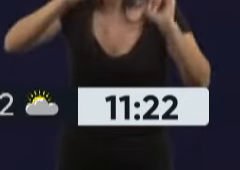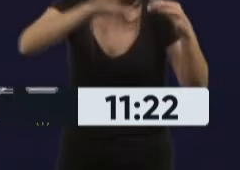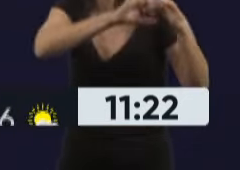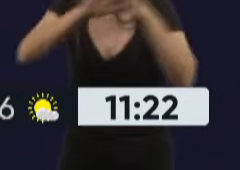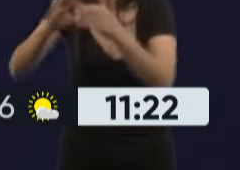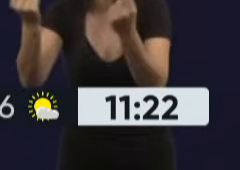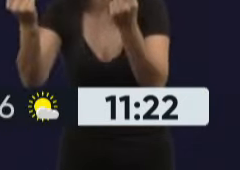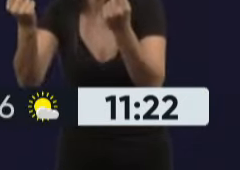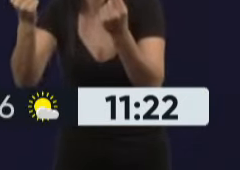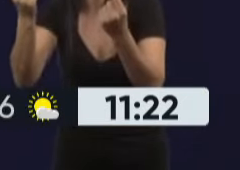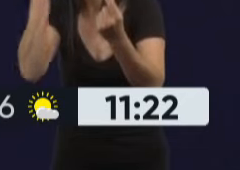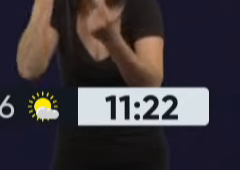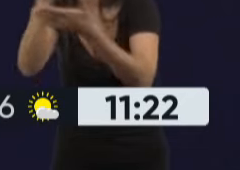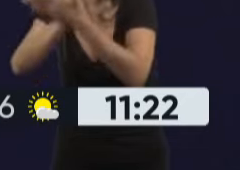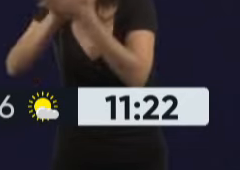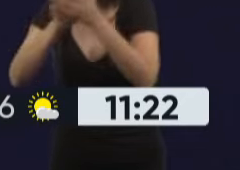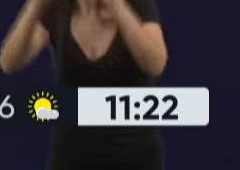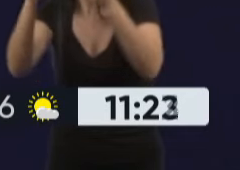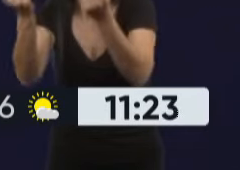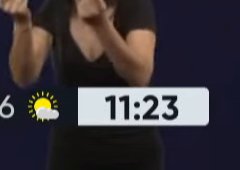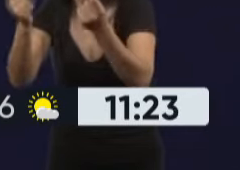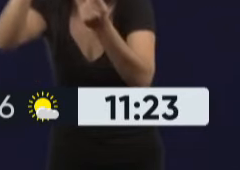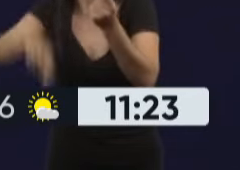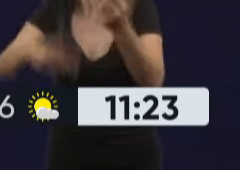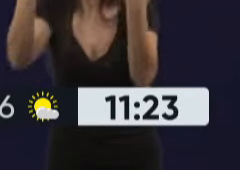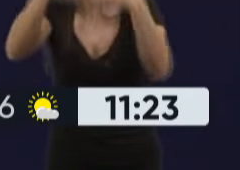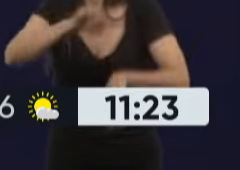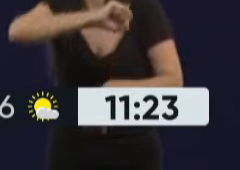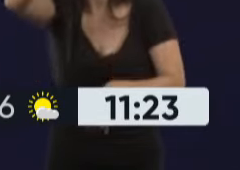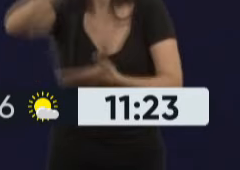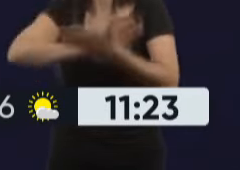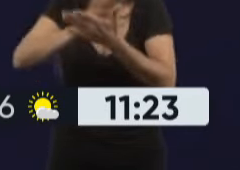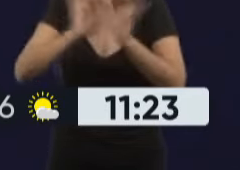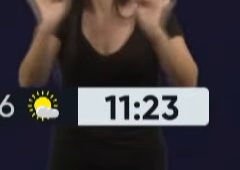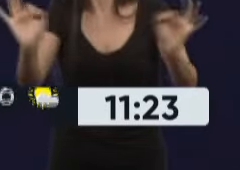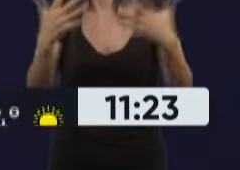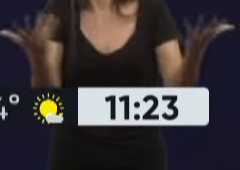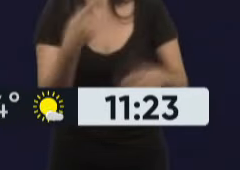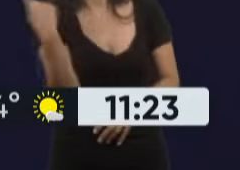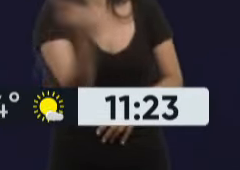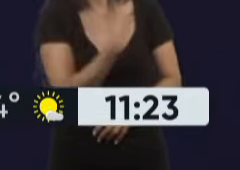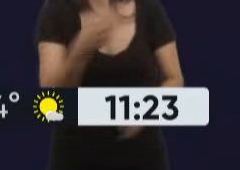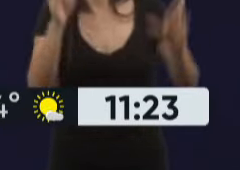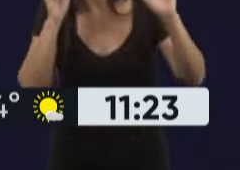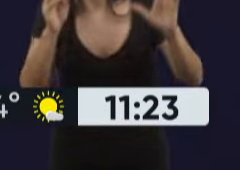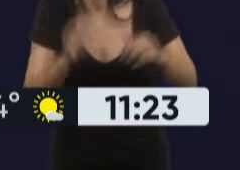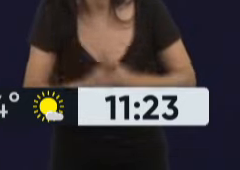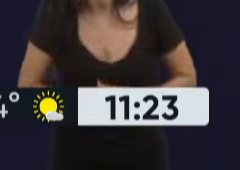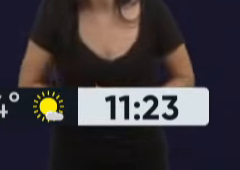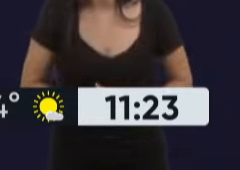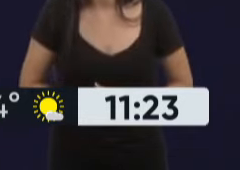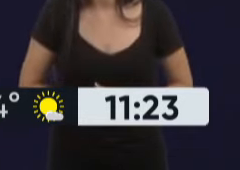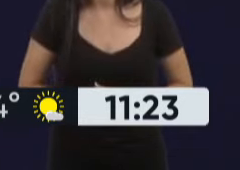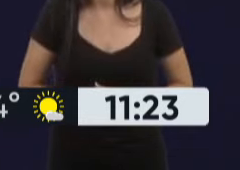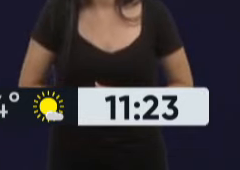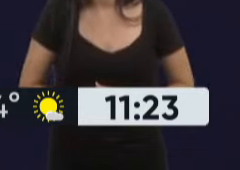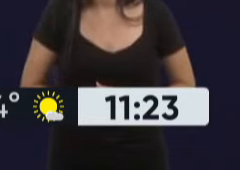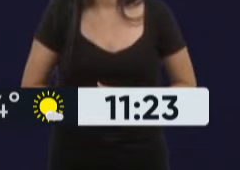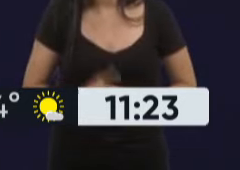solucionas el problema monetario solucionas el problema de la inflación entonces Esperamos que eh los